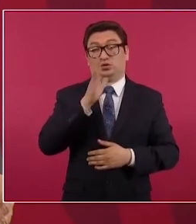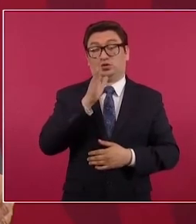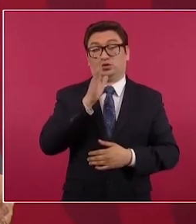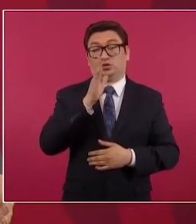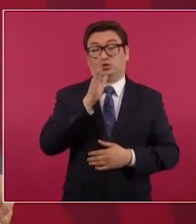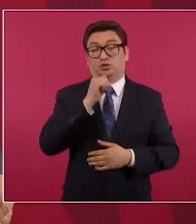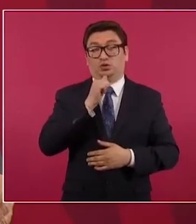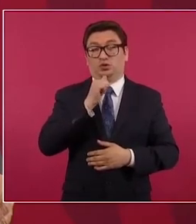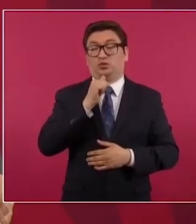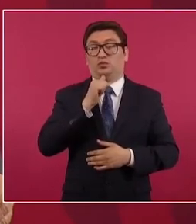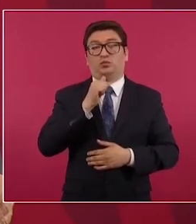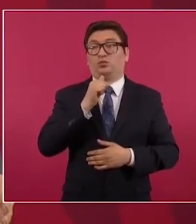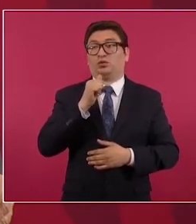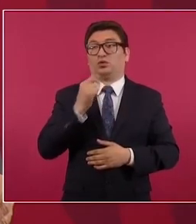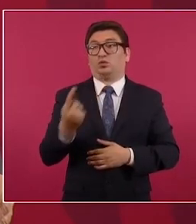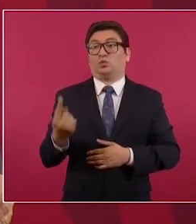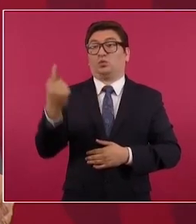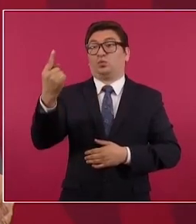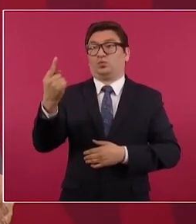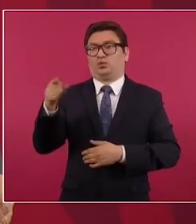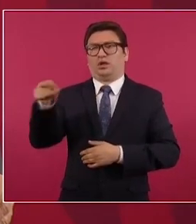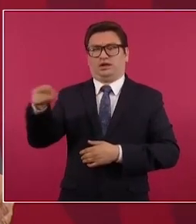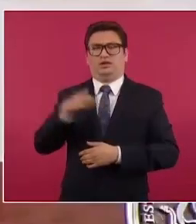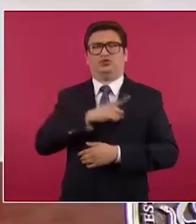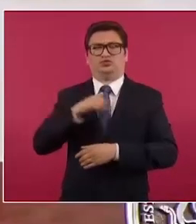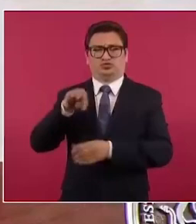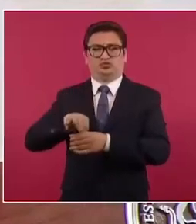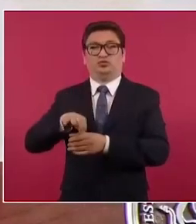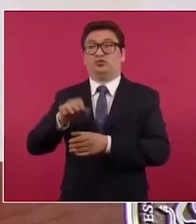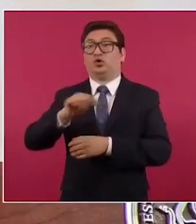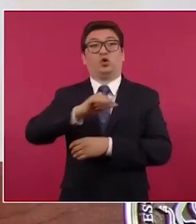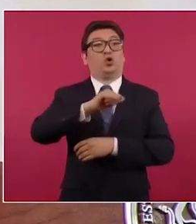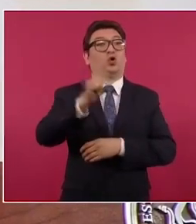comprometer el voto de los demás,